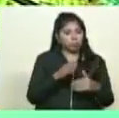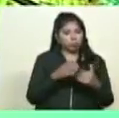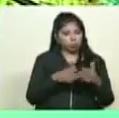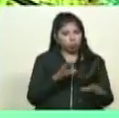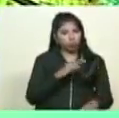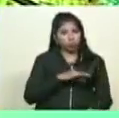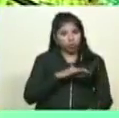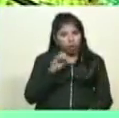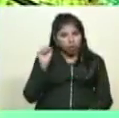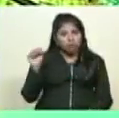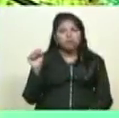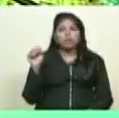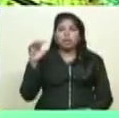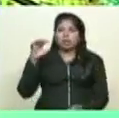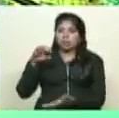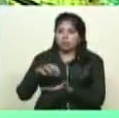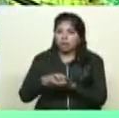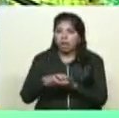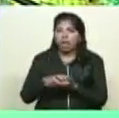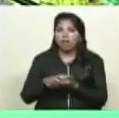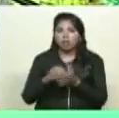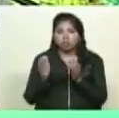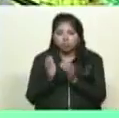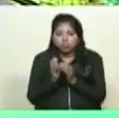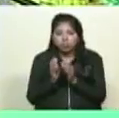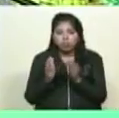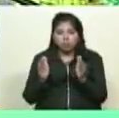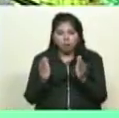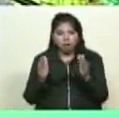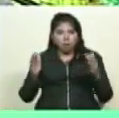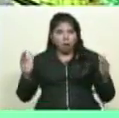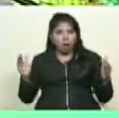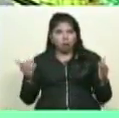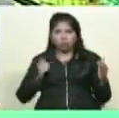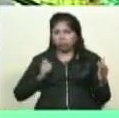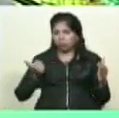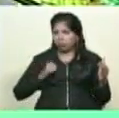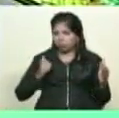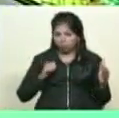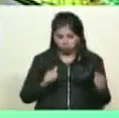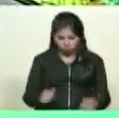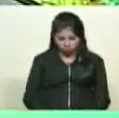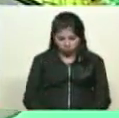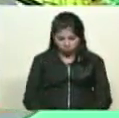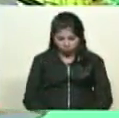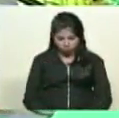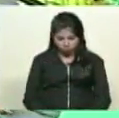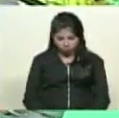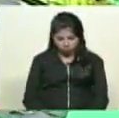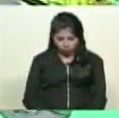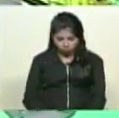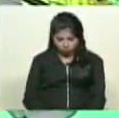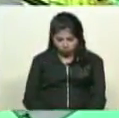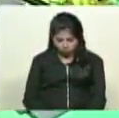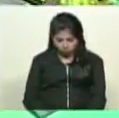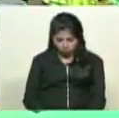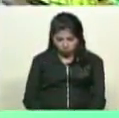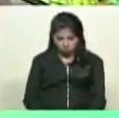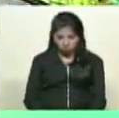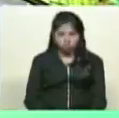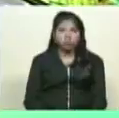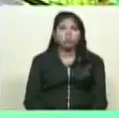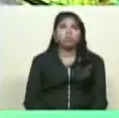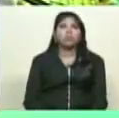socialistas, estatales, grandes, medianas, pequeñas, que integra toda la